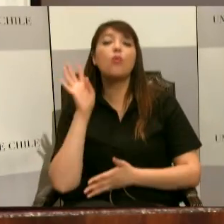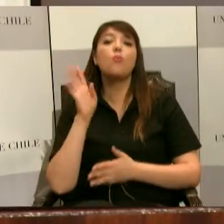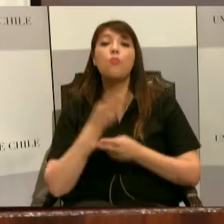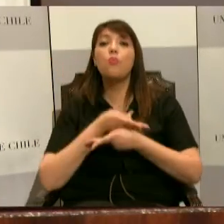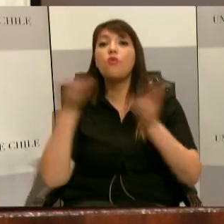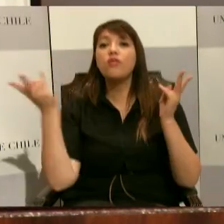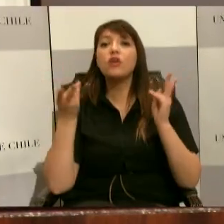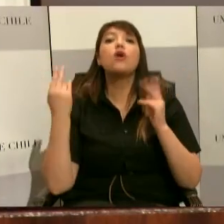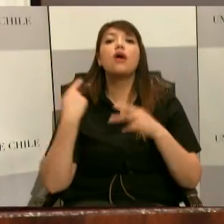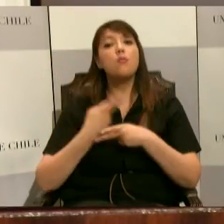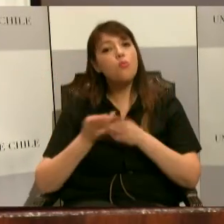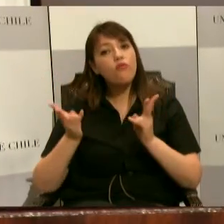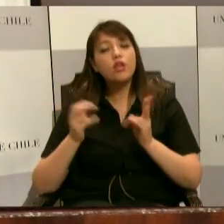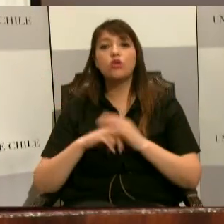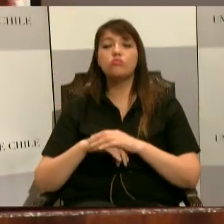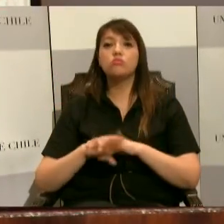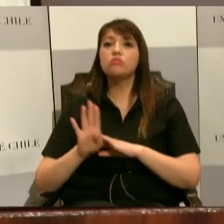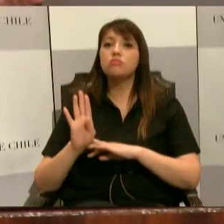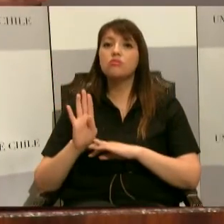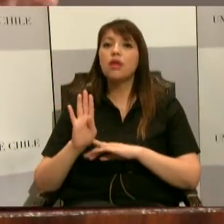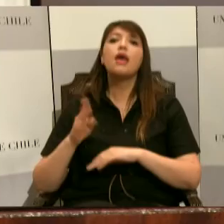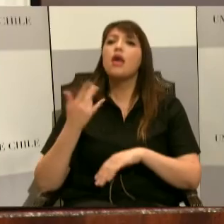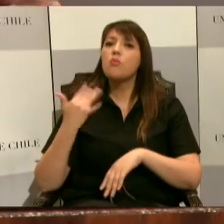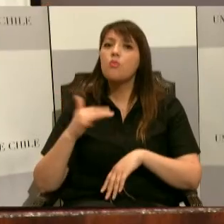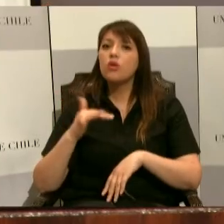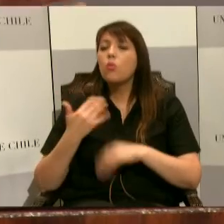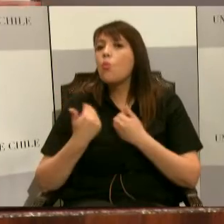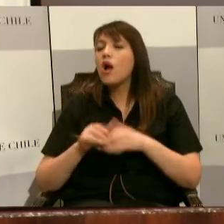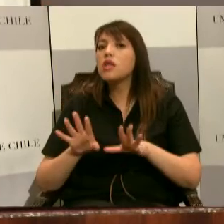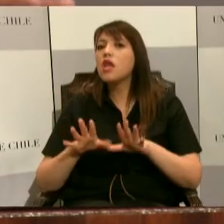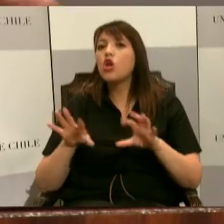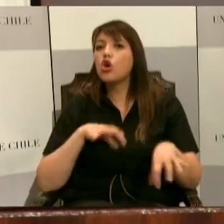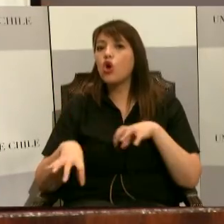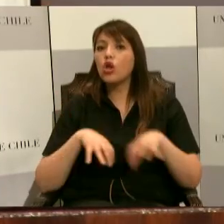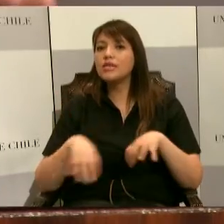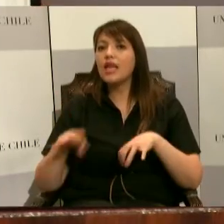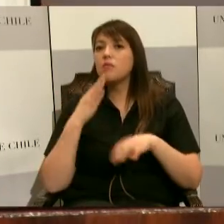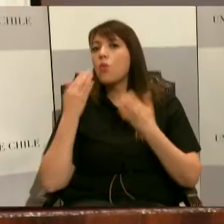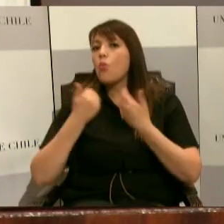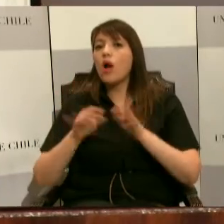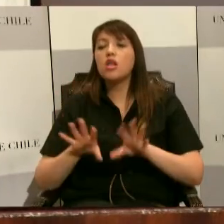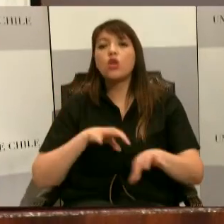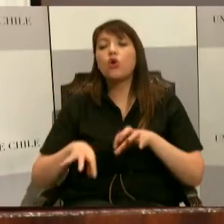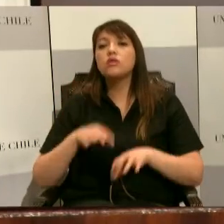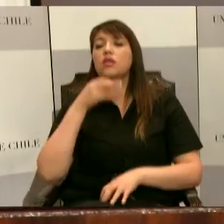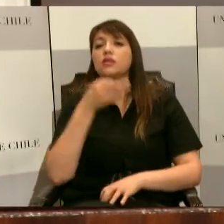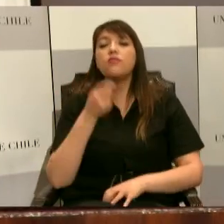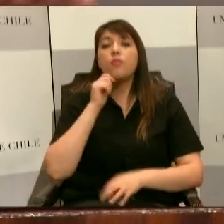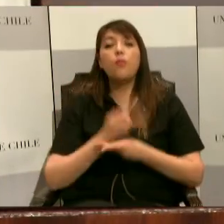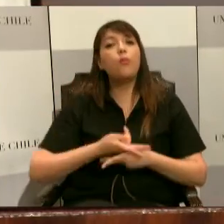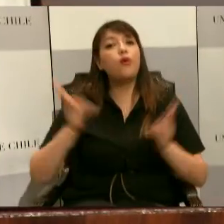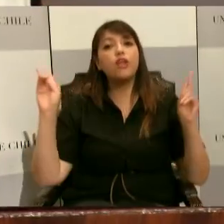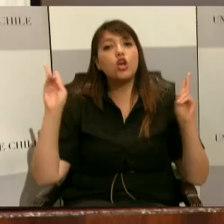pública es público. Es un detalle que no deja de ser relevante. O sea, cualquier cosa que se investigue en esta universidad, cualquier conclusión, es por definición público.